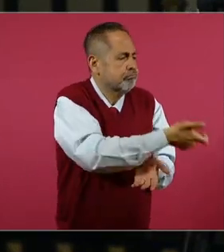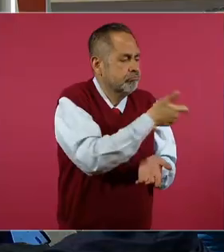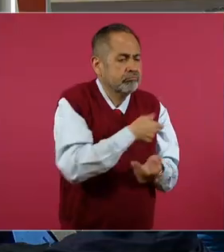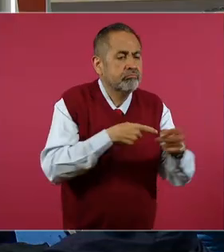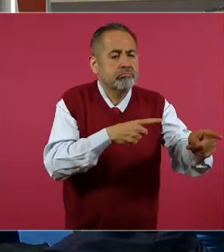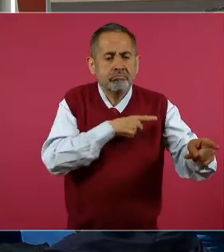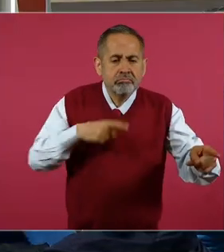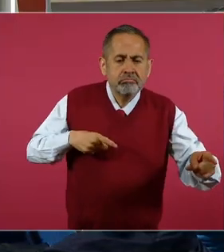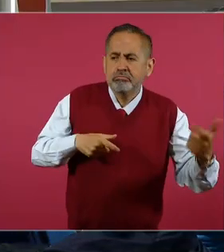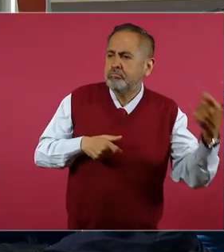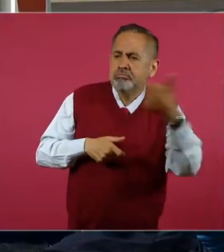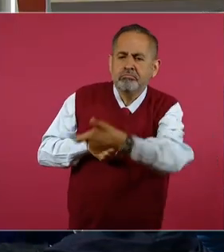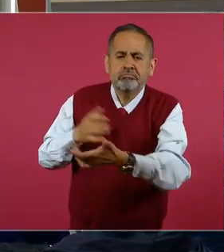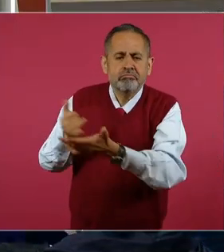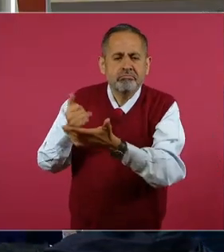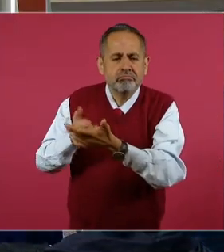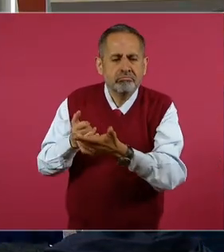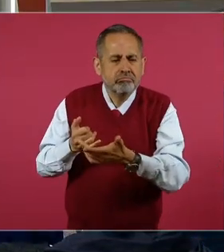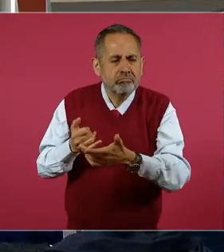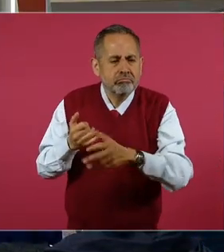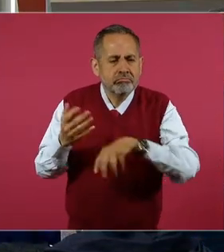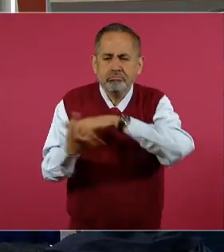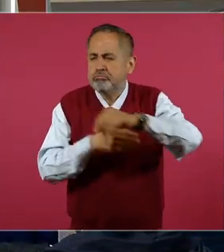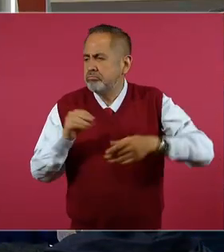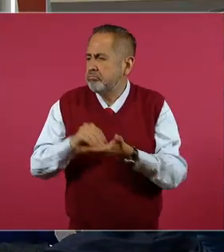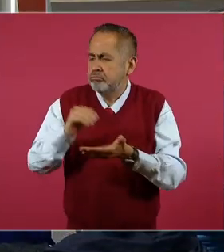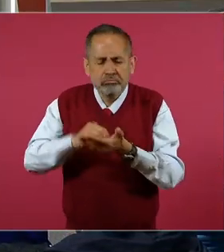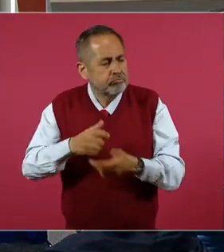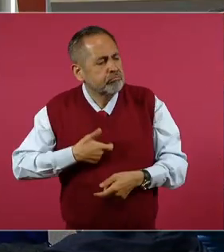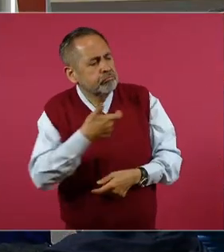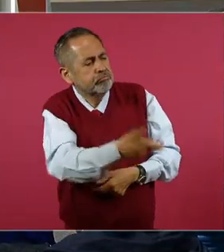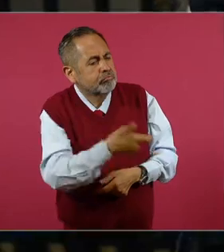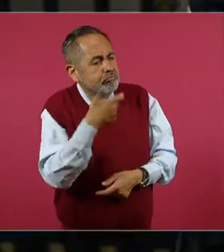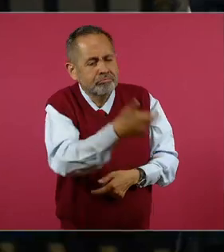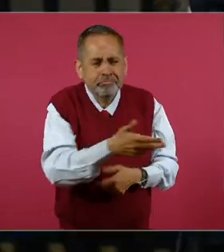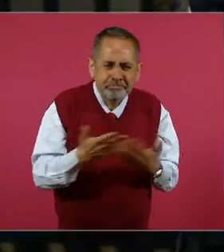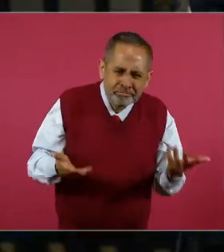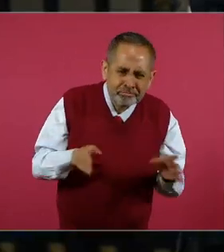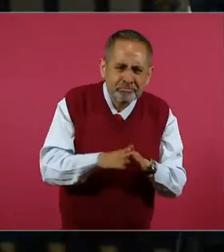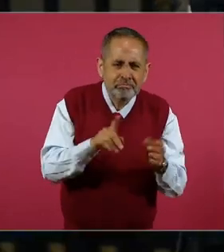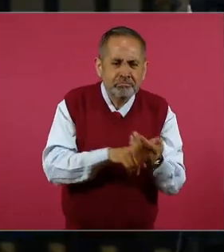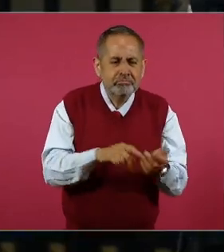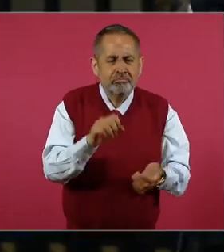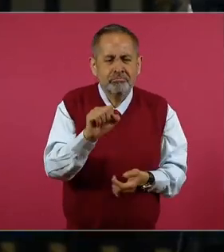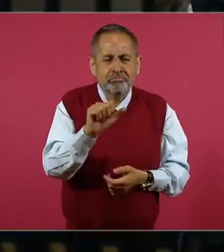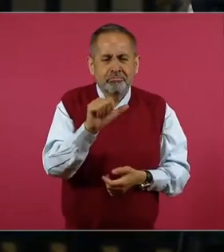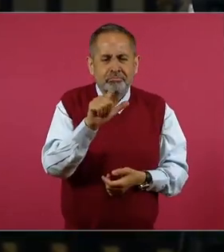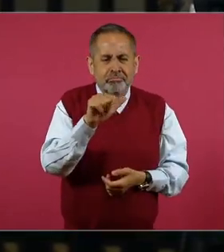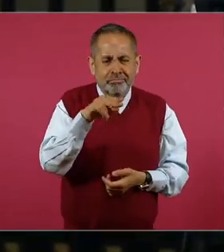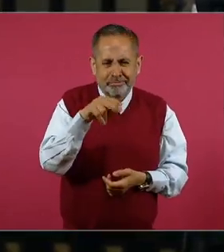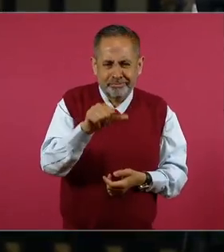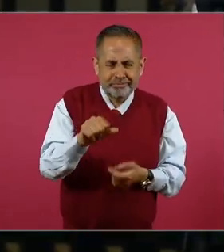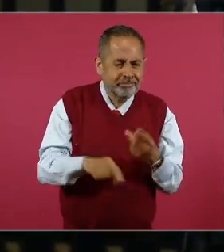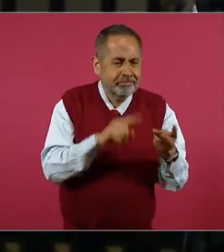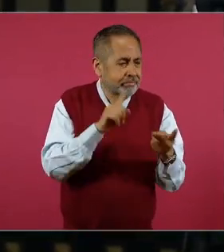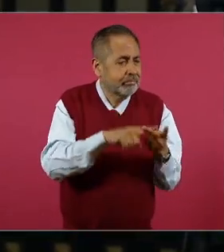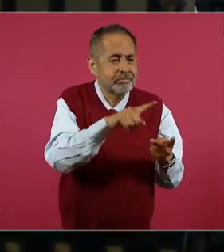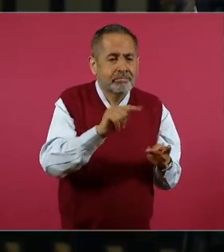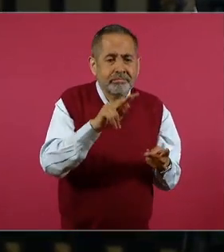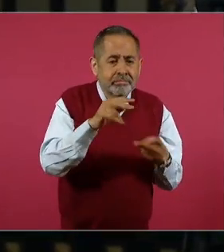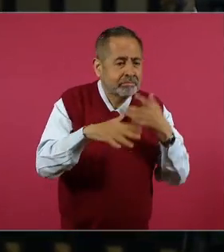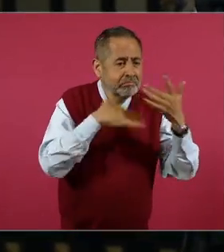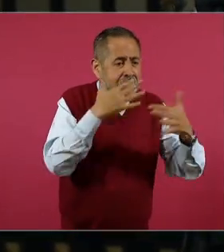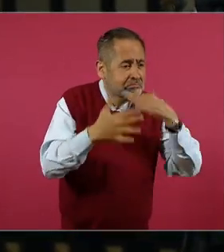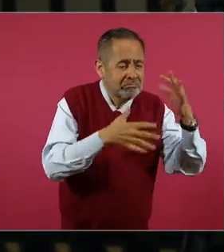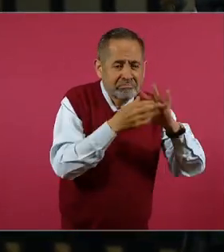deudor a los mexicanos, en el caso de Salinas Pliego, y en el caso de Televisa, señalada incluso en casos de corrupción